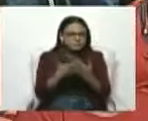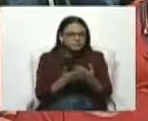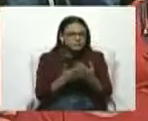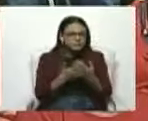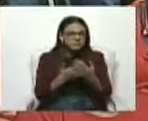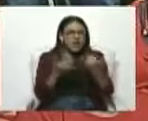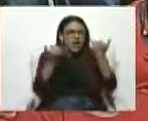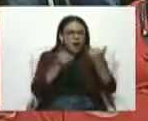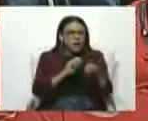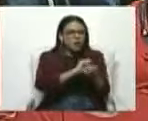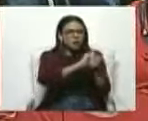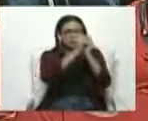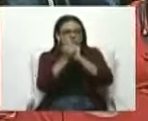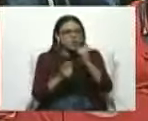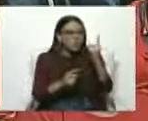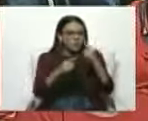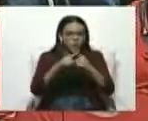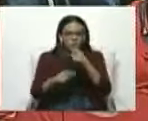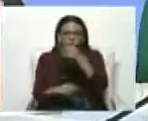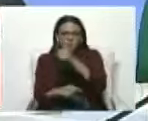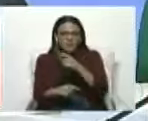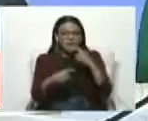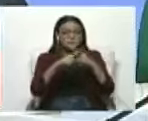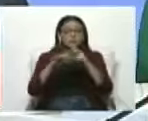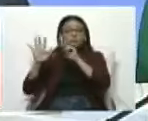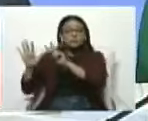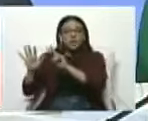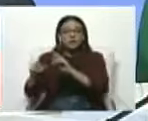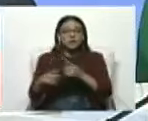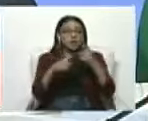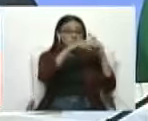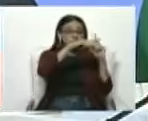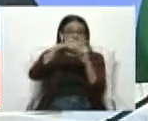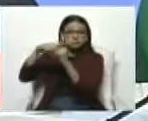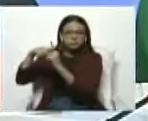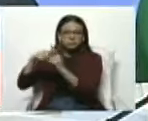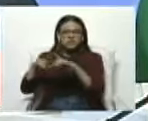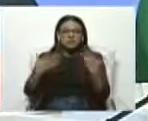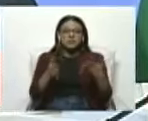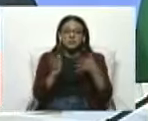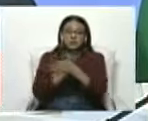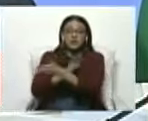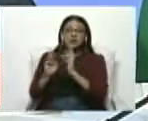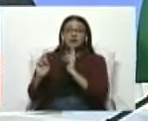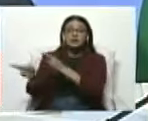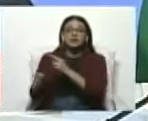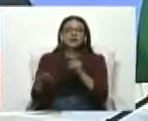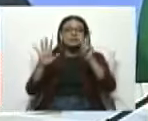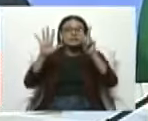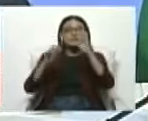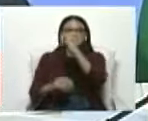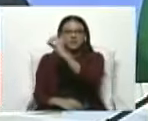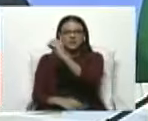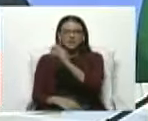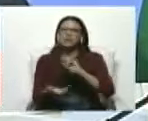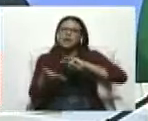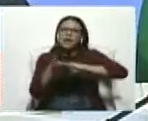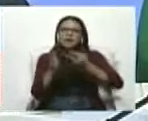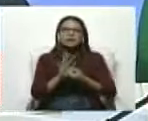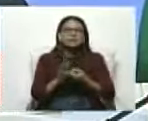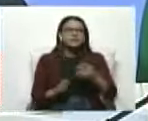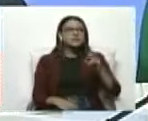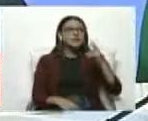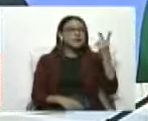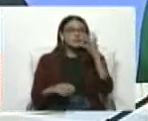1x10 por 7. Que multiplicado todo eso da 70. Y que 70 es